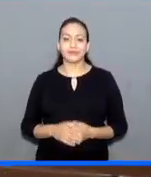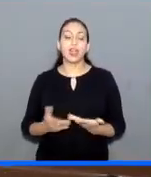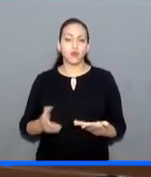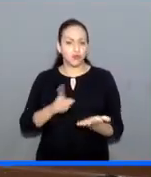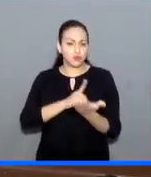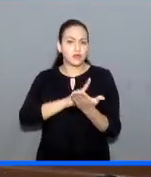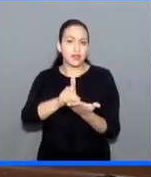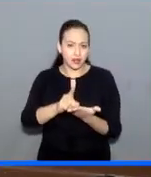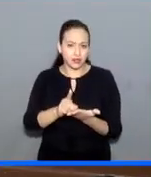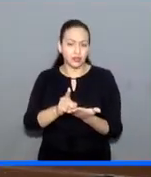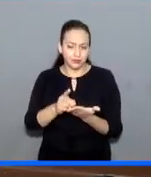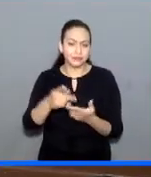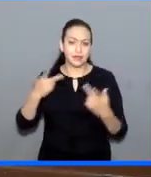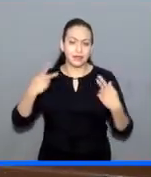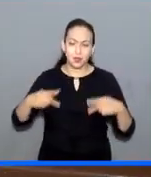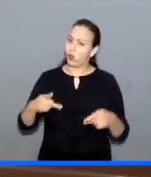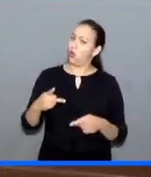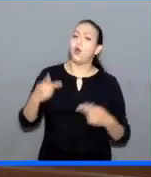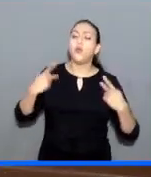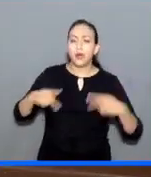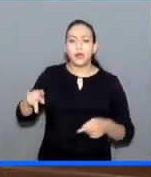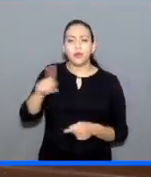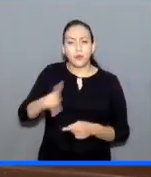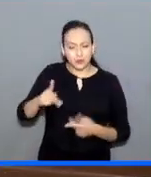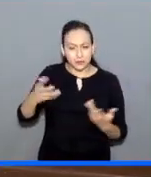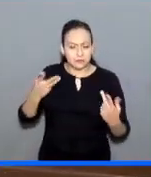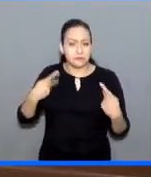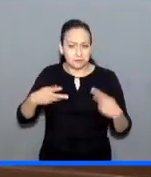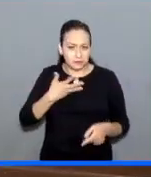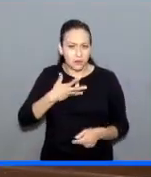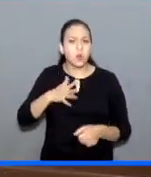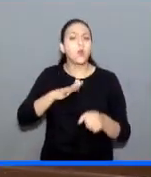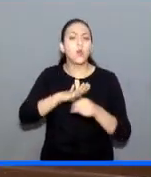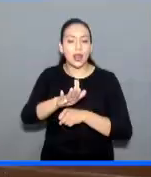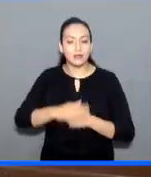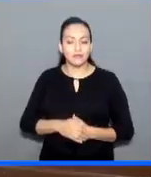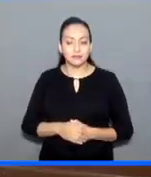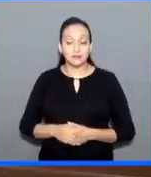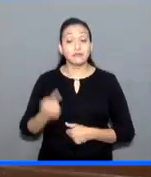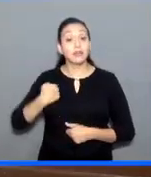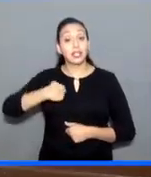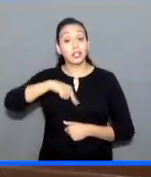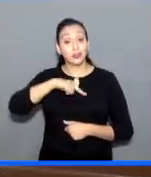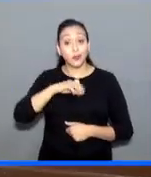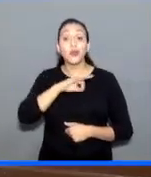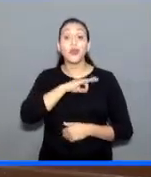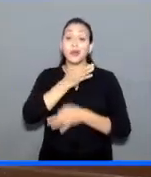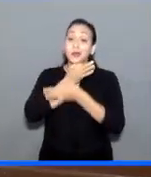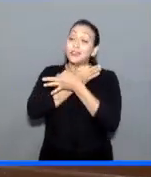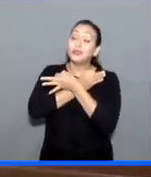personas, comunidades y pueblos indígenas es promover el uso,